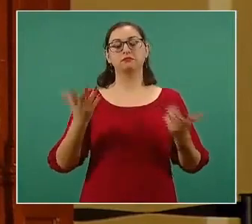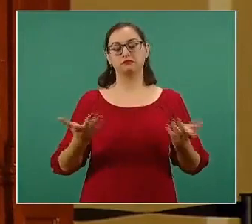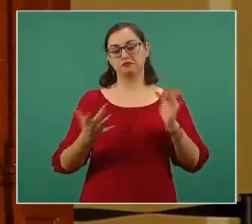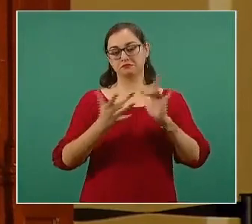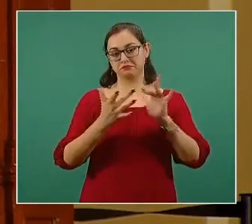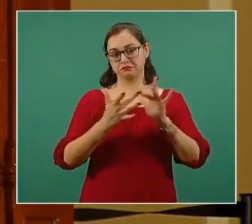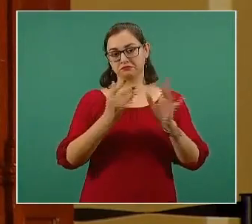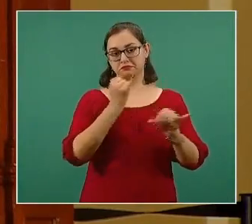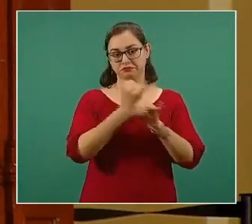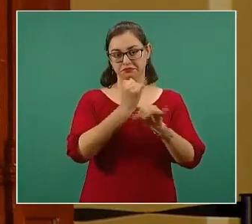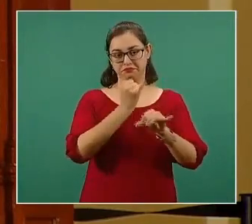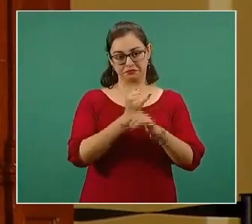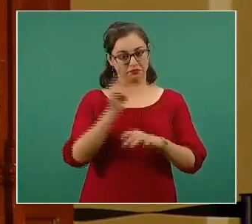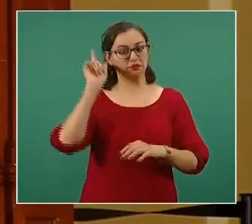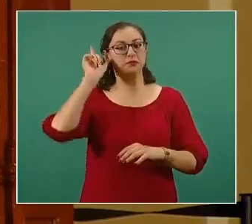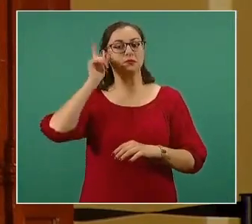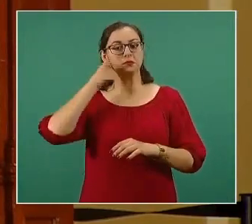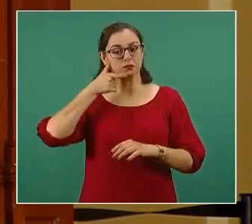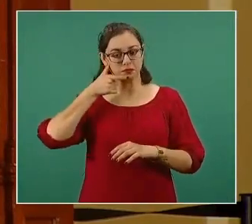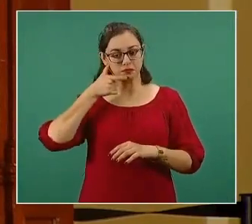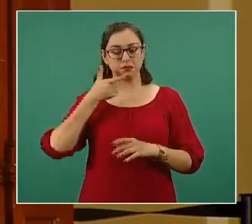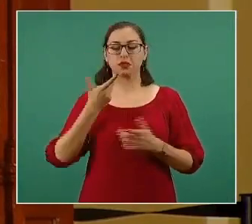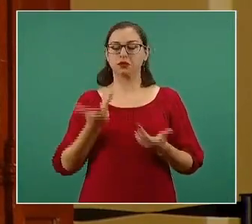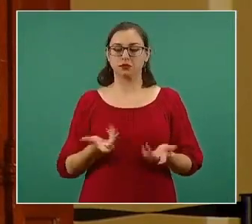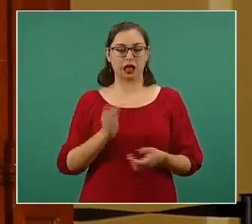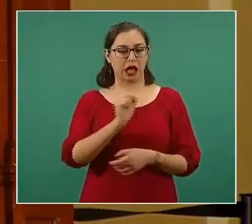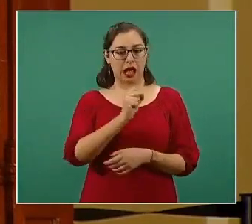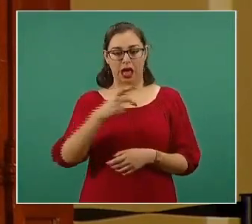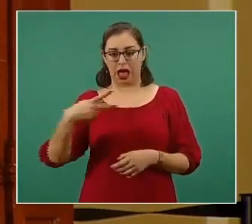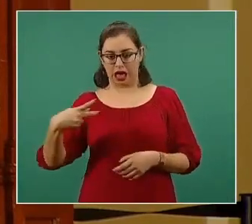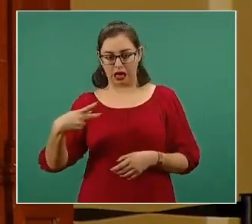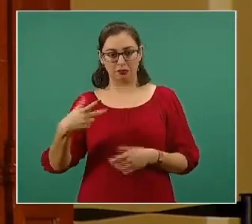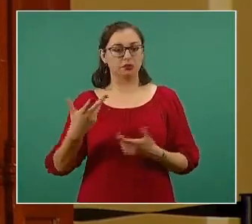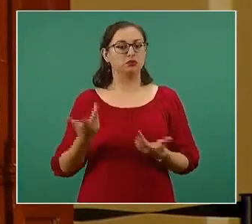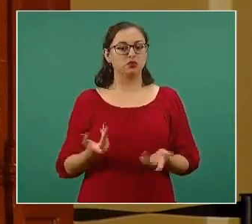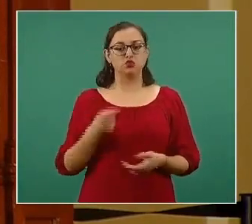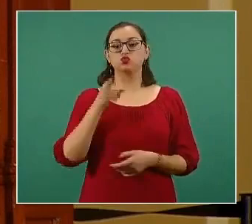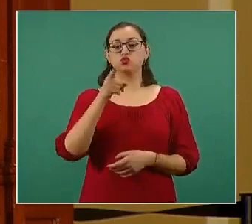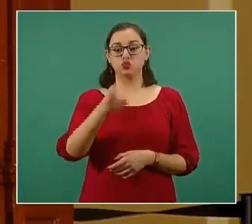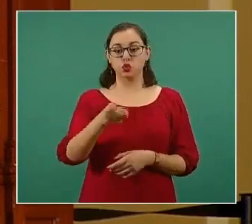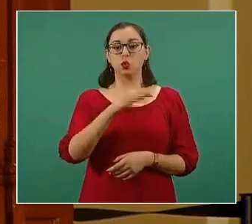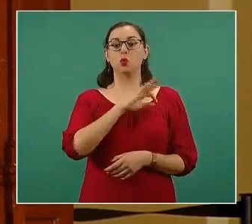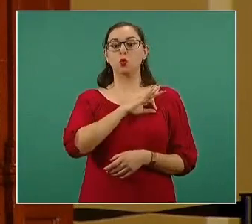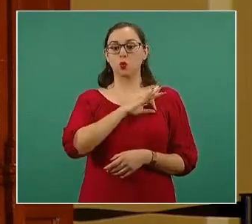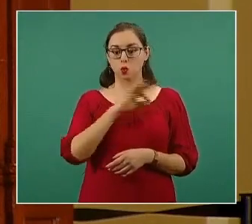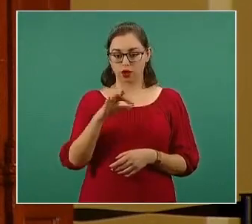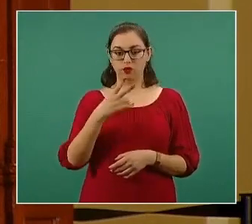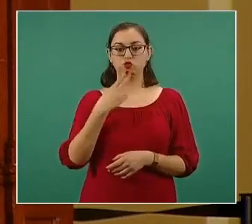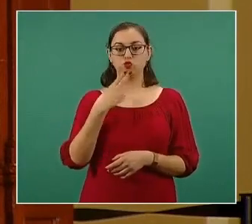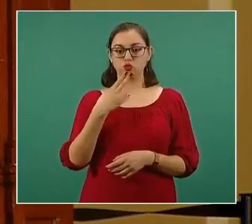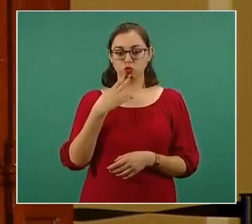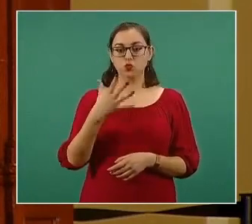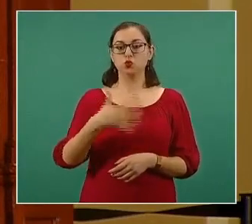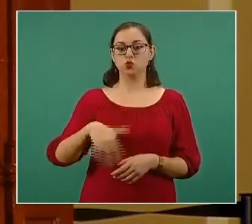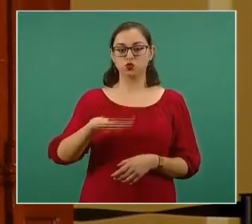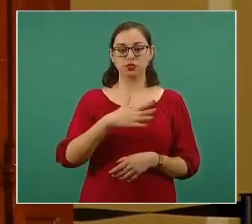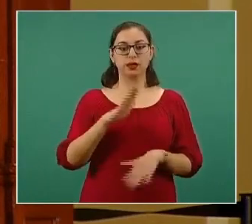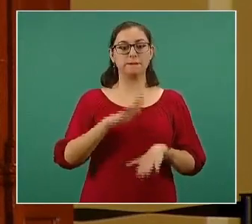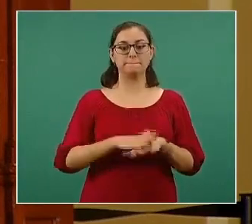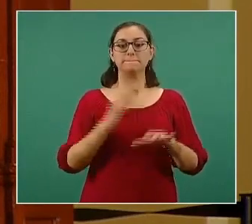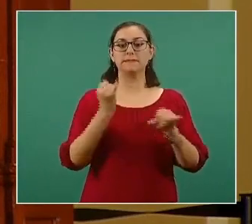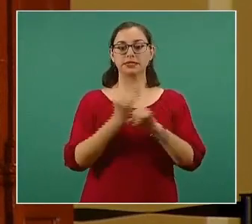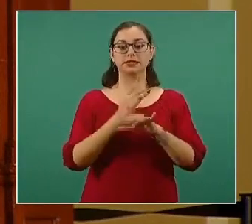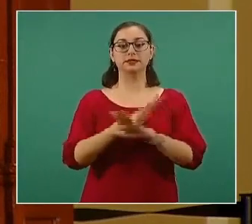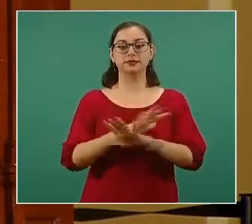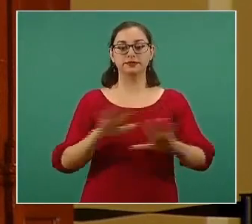que ya tenemos abierto, la aplicación COVID-19, etcétera. El chiste es que tenga usted en sus manos la mejor información